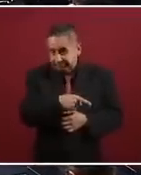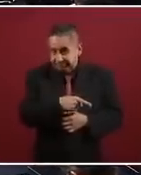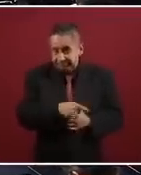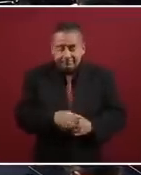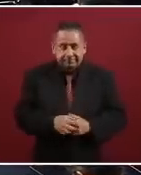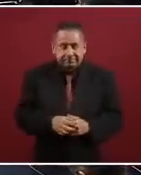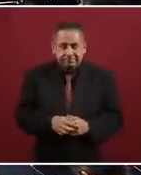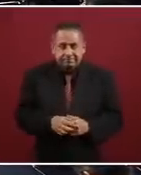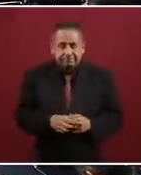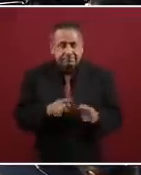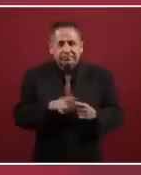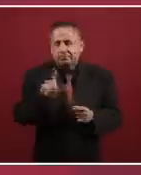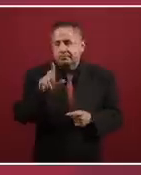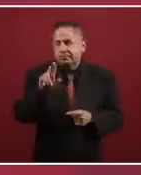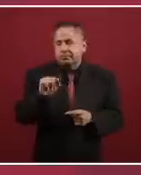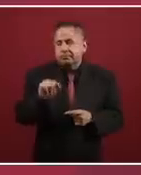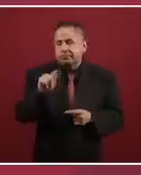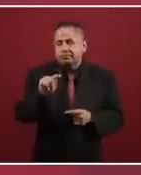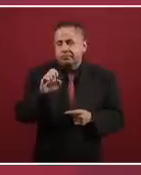a Luis Telles.